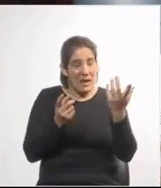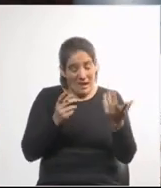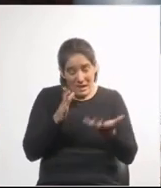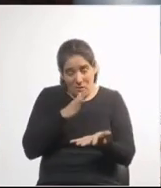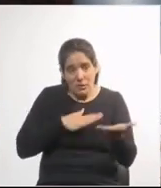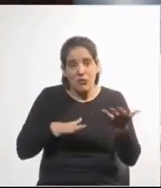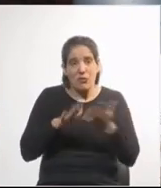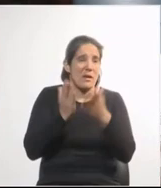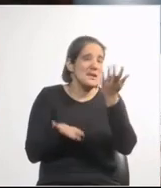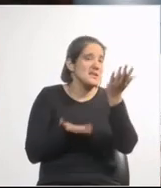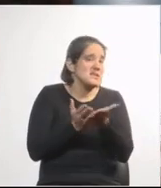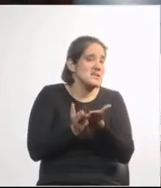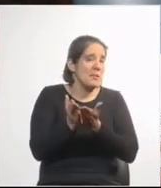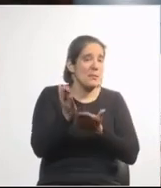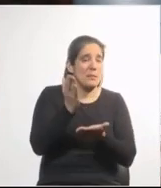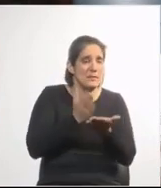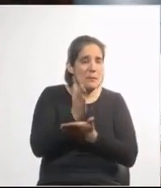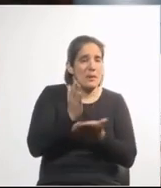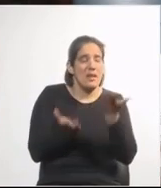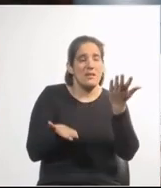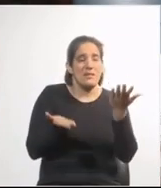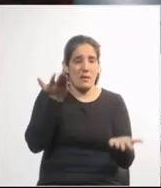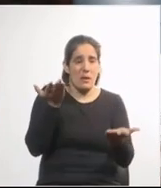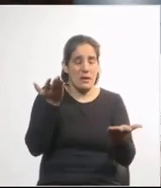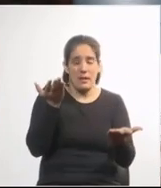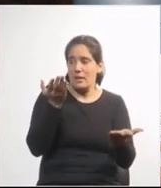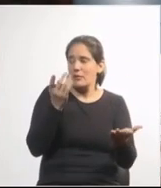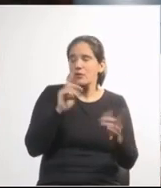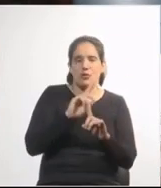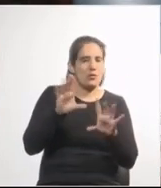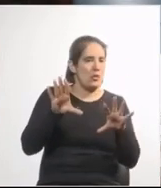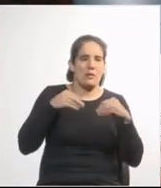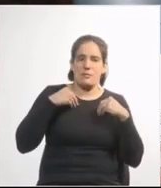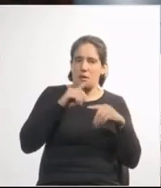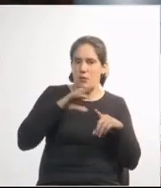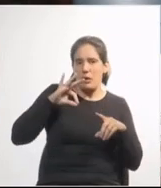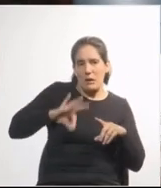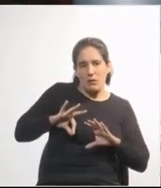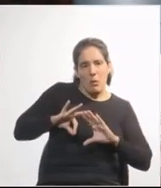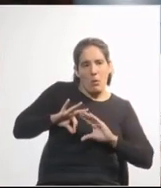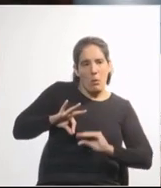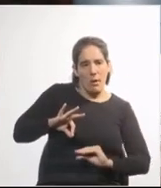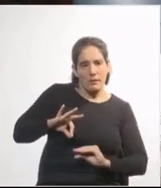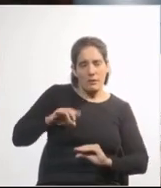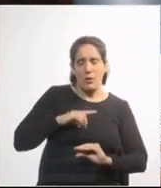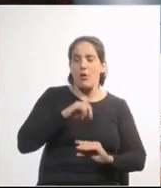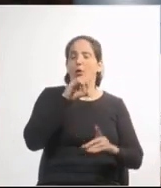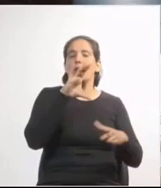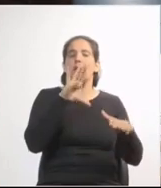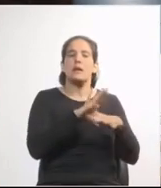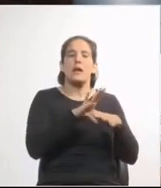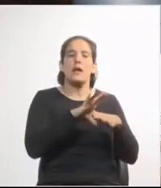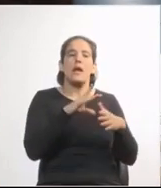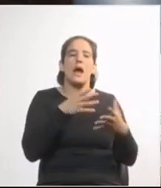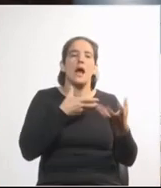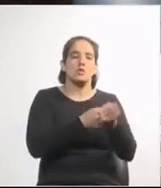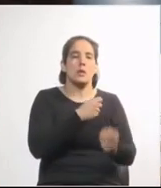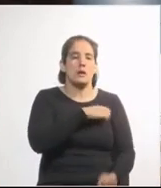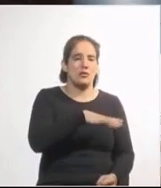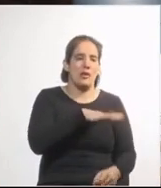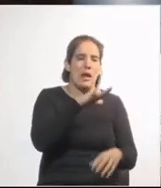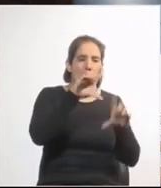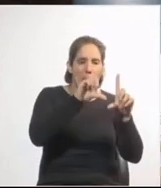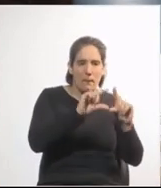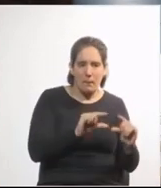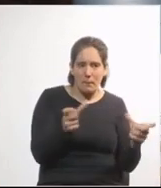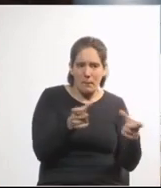es justamente la política de rebaja de la masa salarial, el debilitamiento de las políticas sociales y de la presencia del Estado en el territorio,